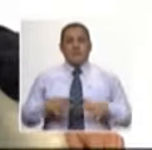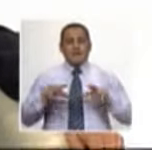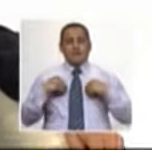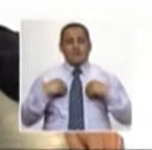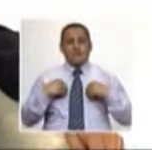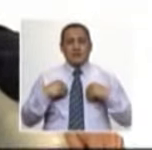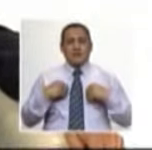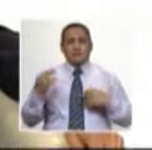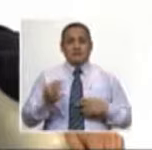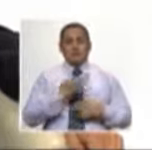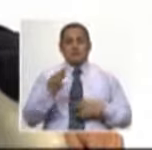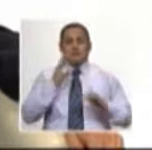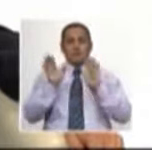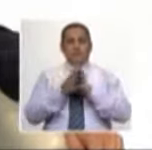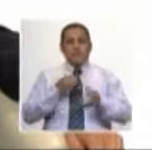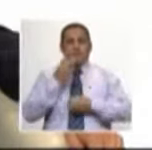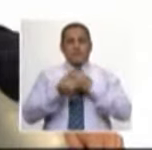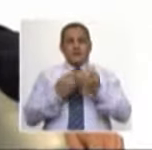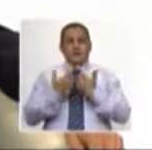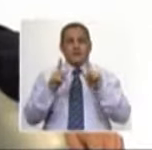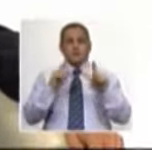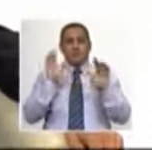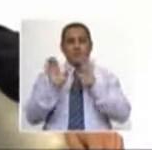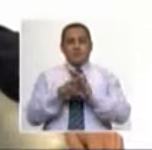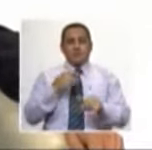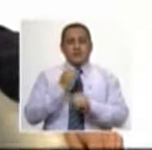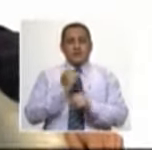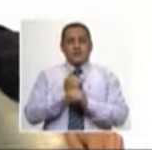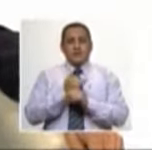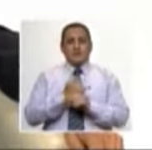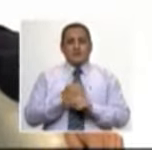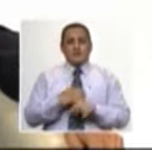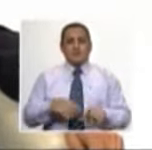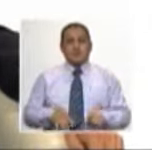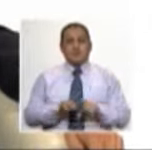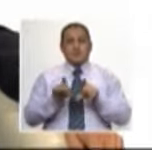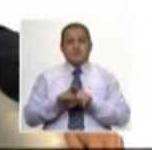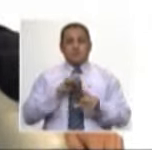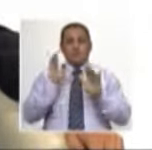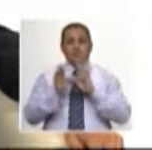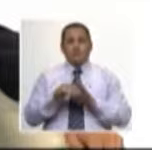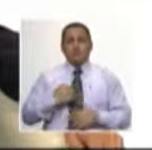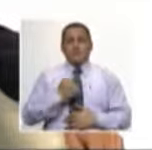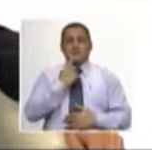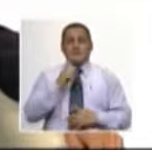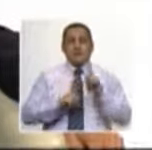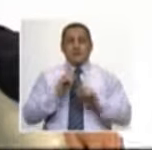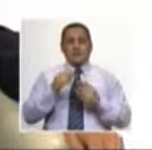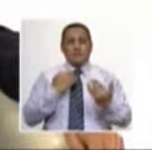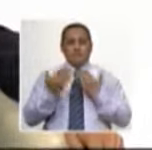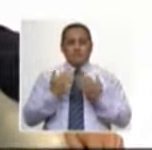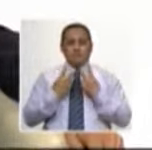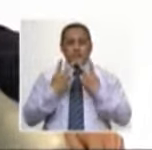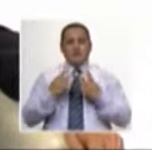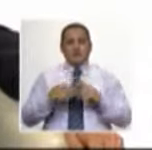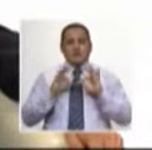permitir estas manifestaciones públicas de la libertad, del ejercicio de la libertad religiosa, ¿no? Está de alguna manera poniendo en